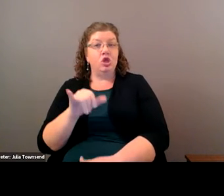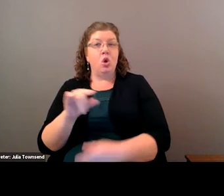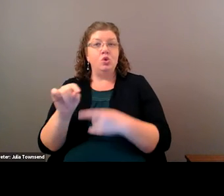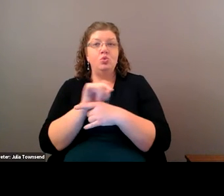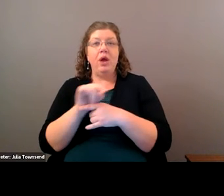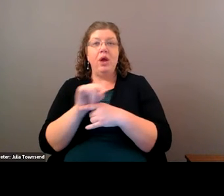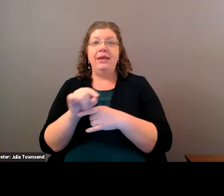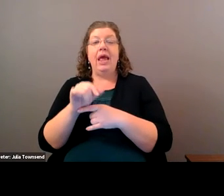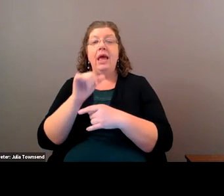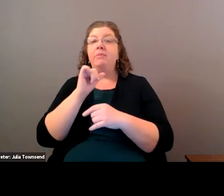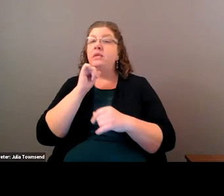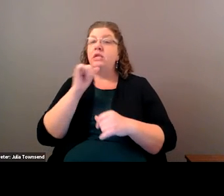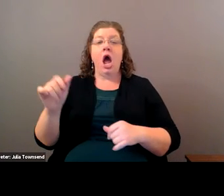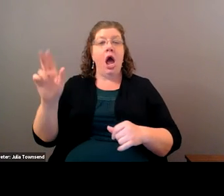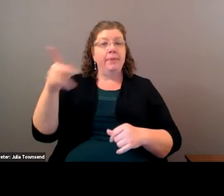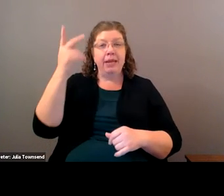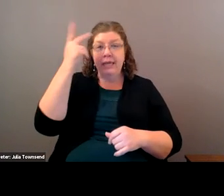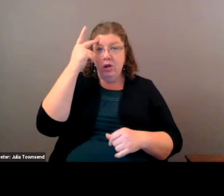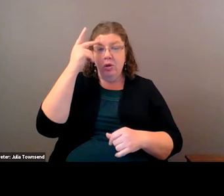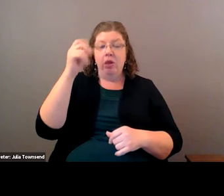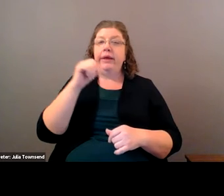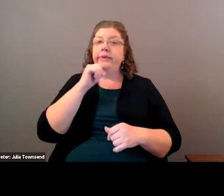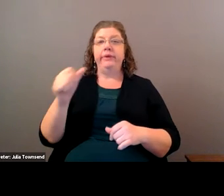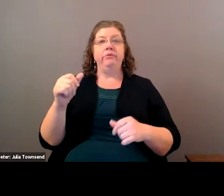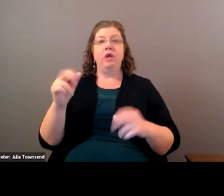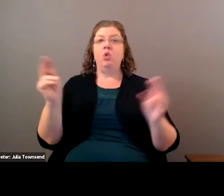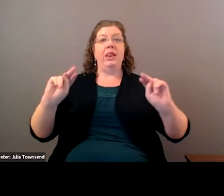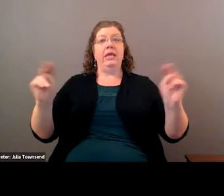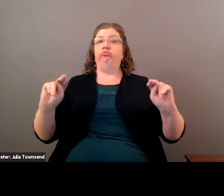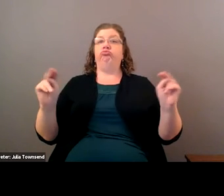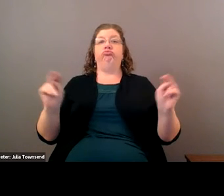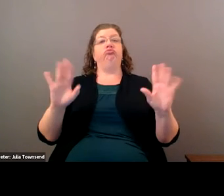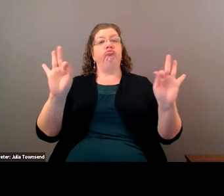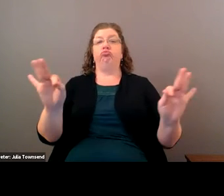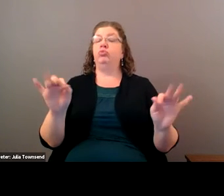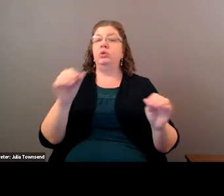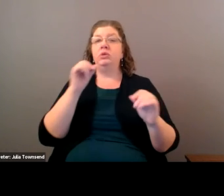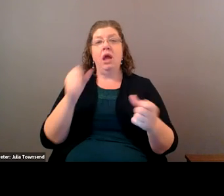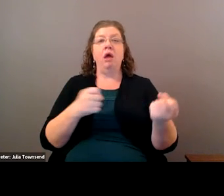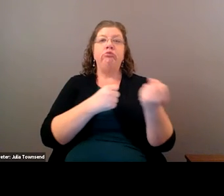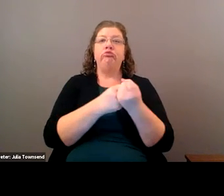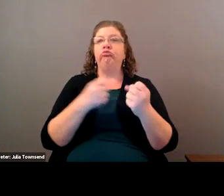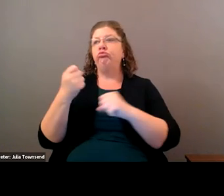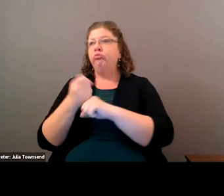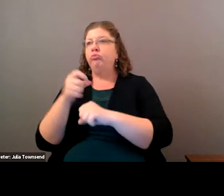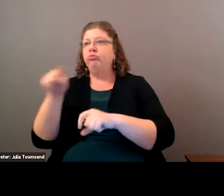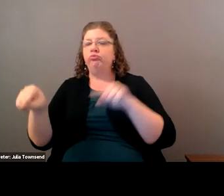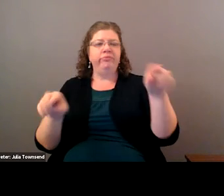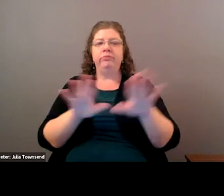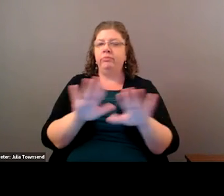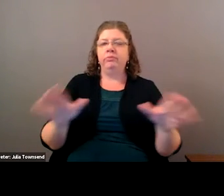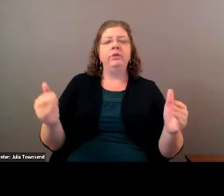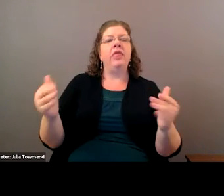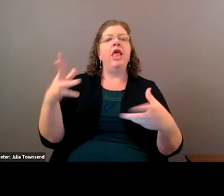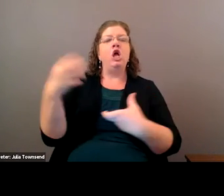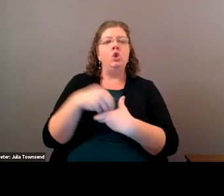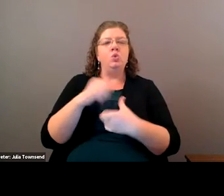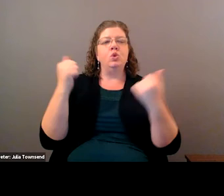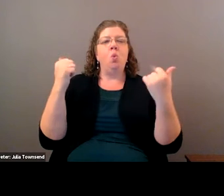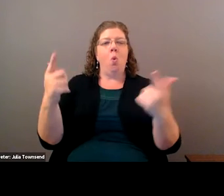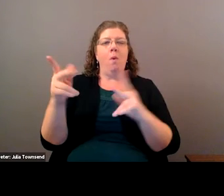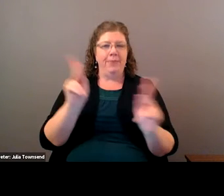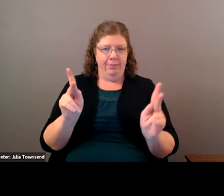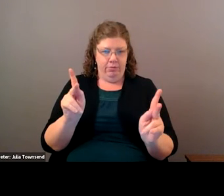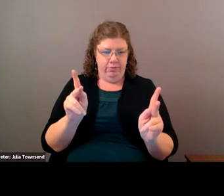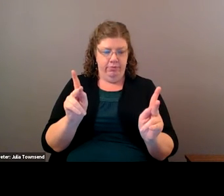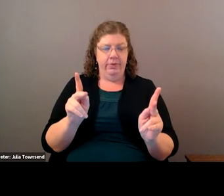varios de estos talleres y ahí no hablan de política, no hablan de partidos políticos, sino que son inclusivos de todas las